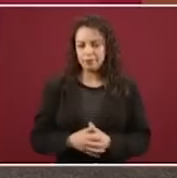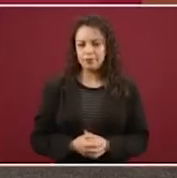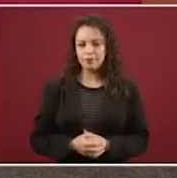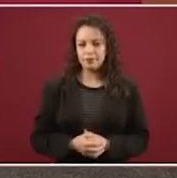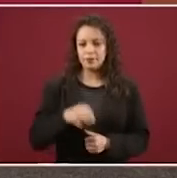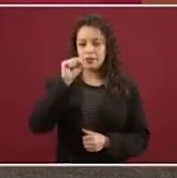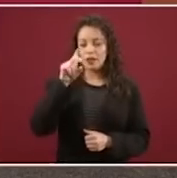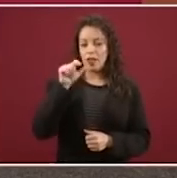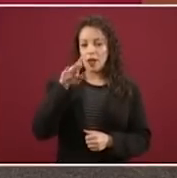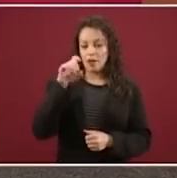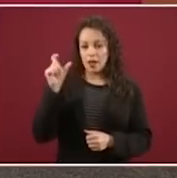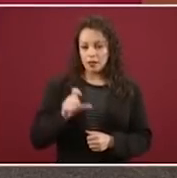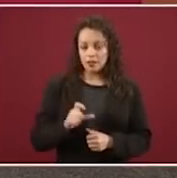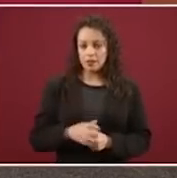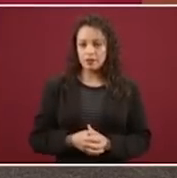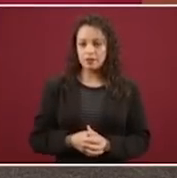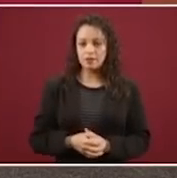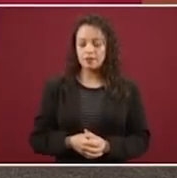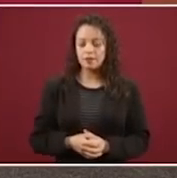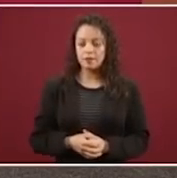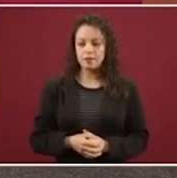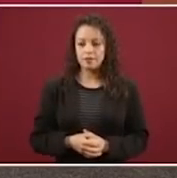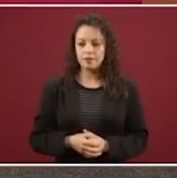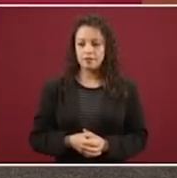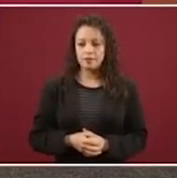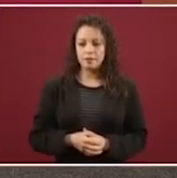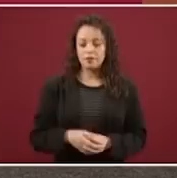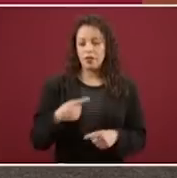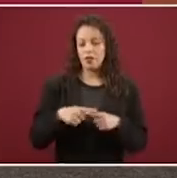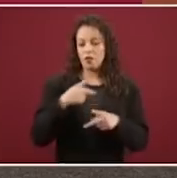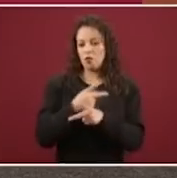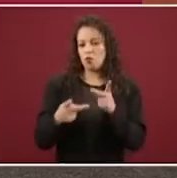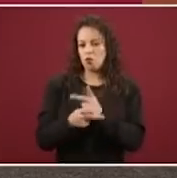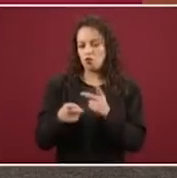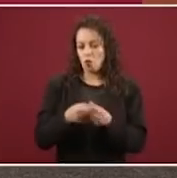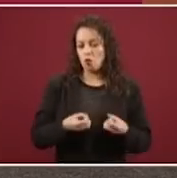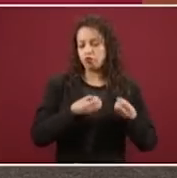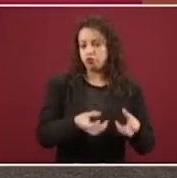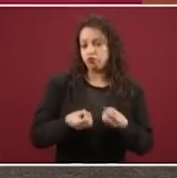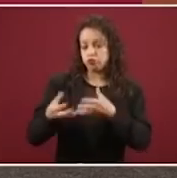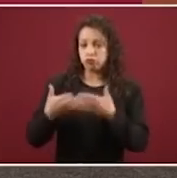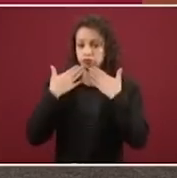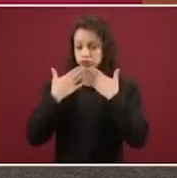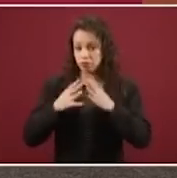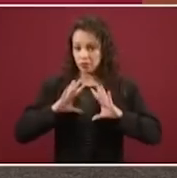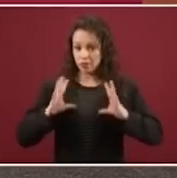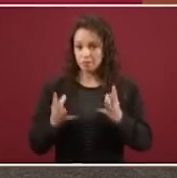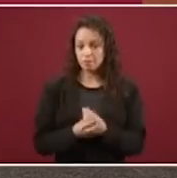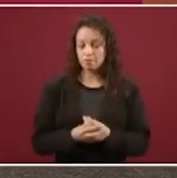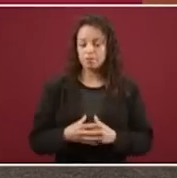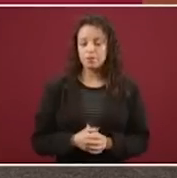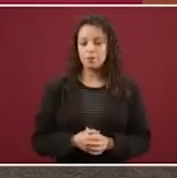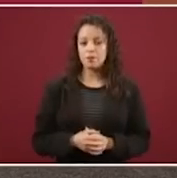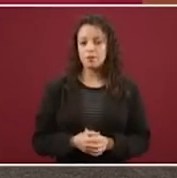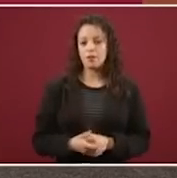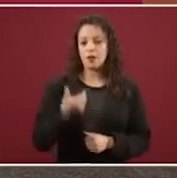Segalmex, porque es abasto de productos, es la aplicación de los precios de